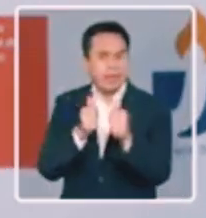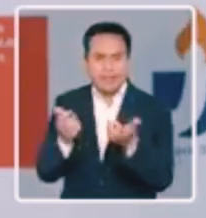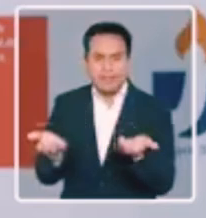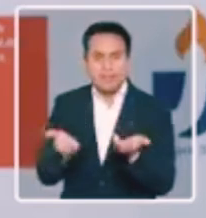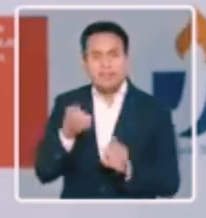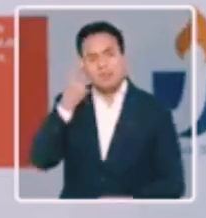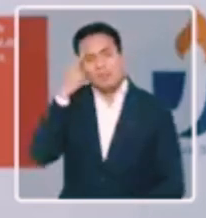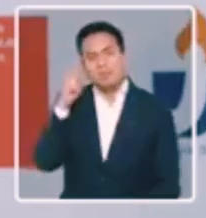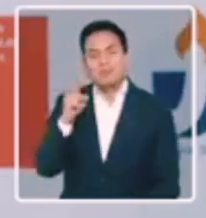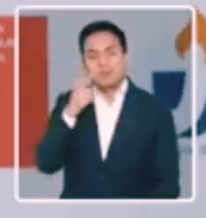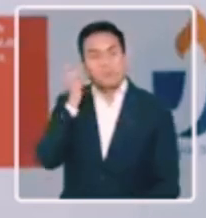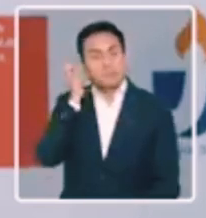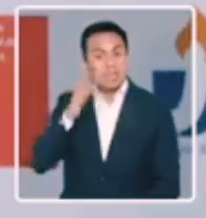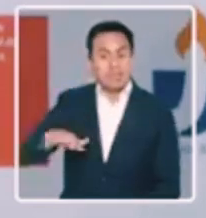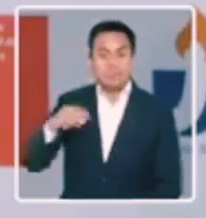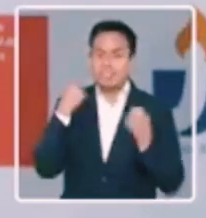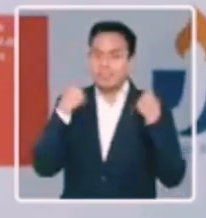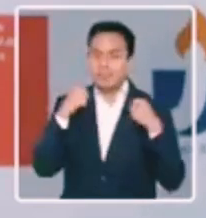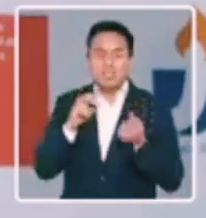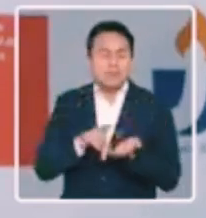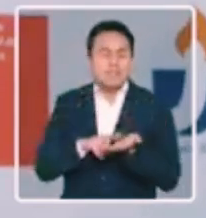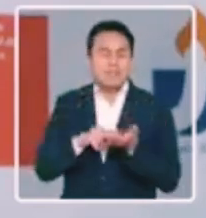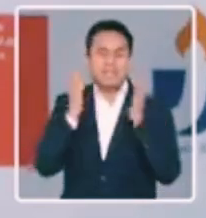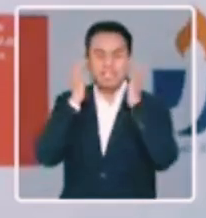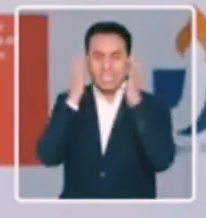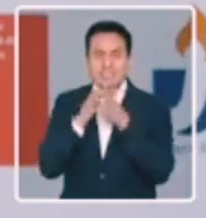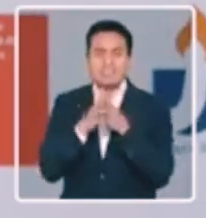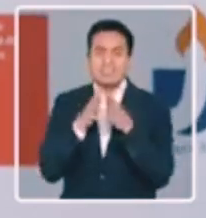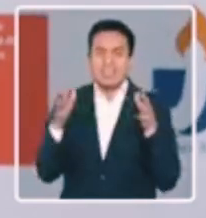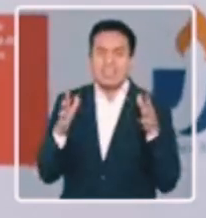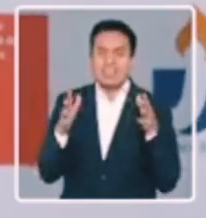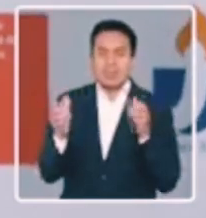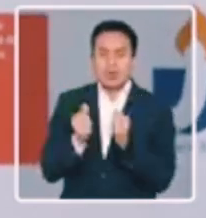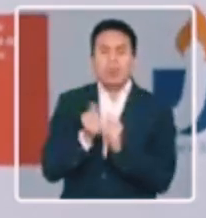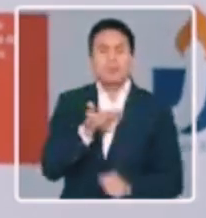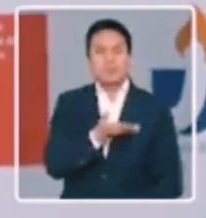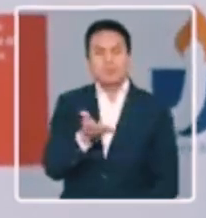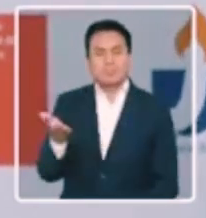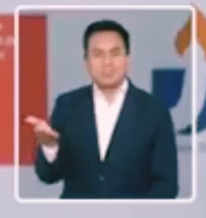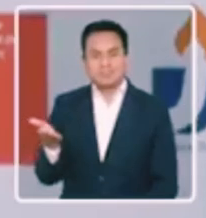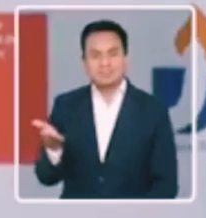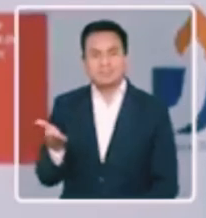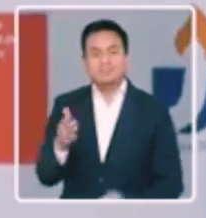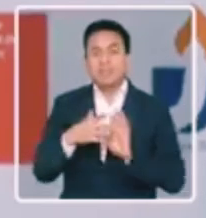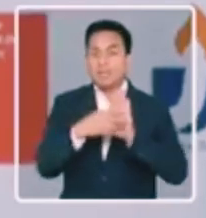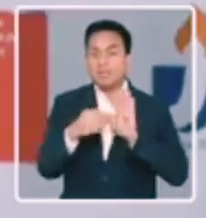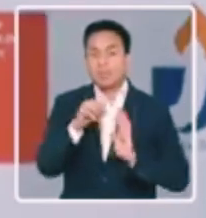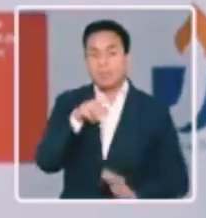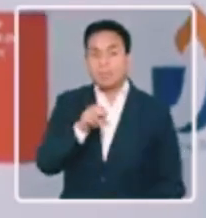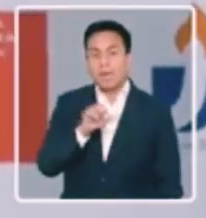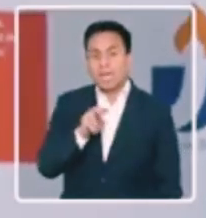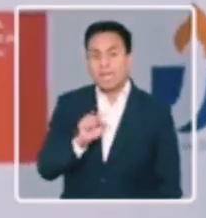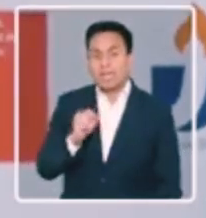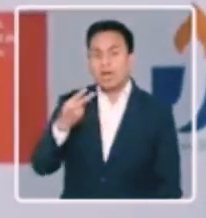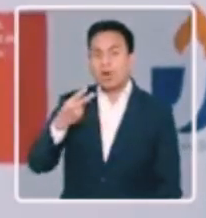pero por sobre todos a los chicos y chicas que están haciendo deporte en verdad es una alegría gigante estar con ustedes y El ejemplo de Mariana y